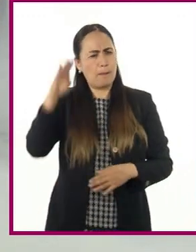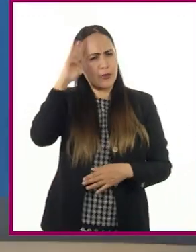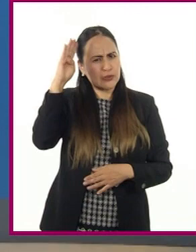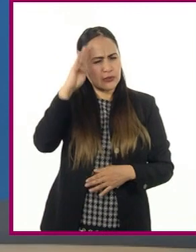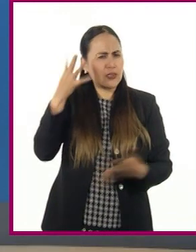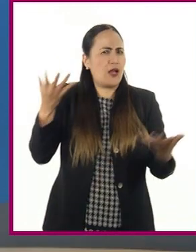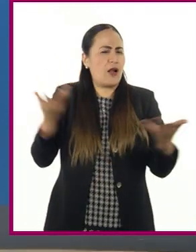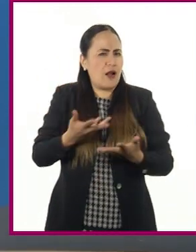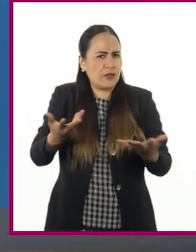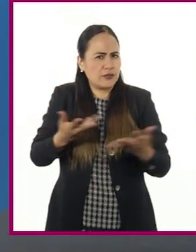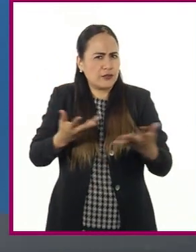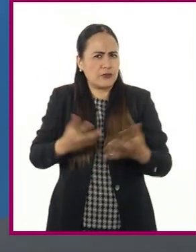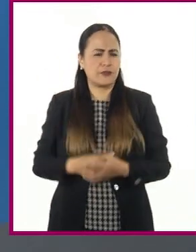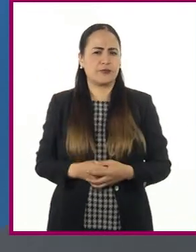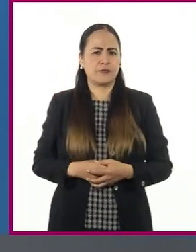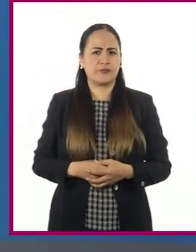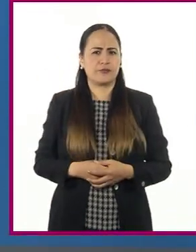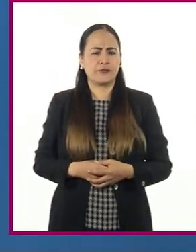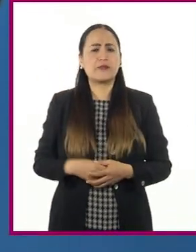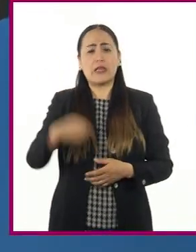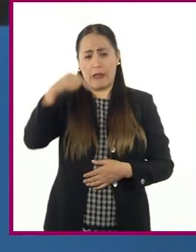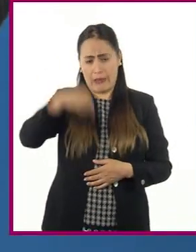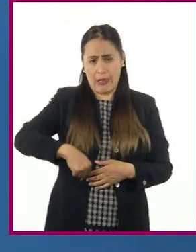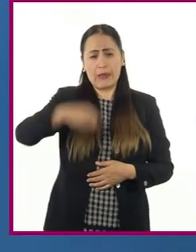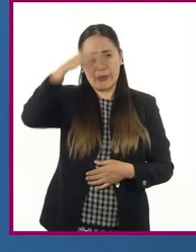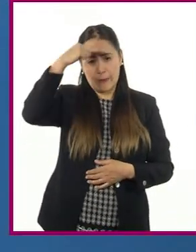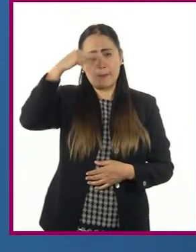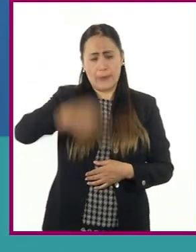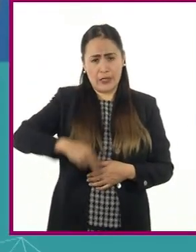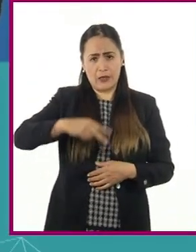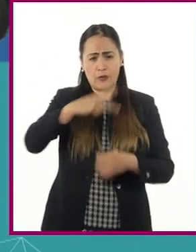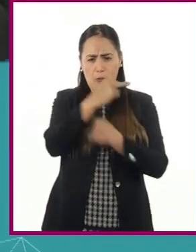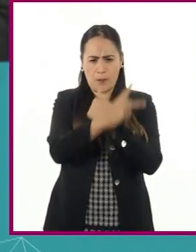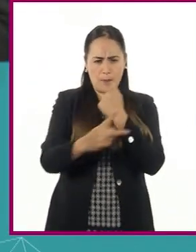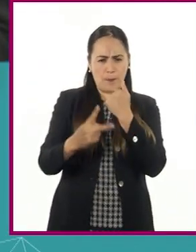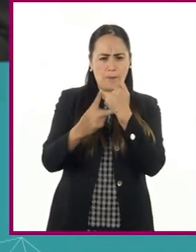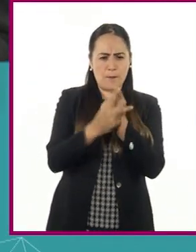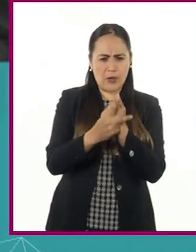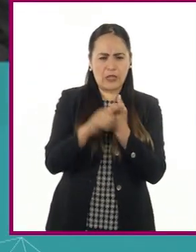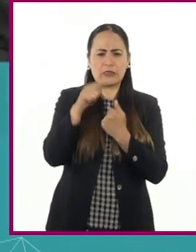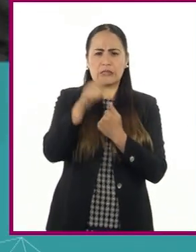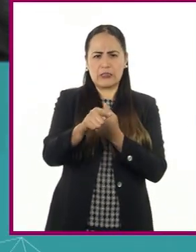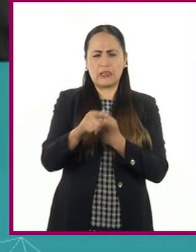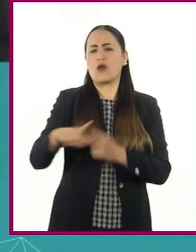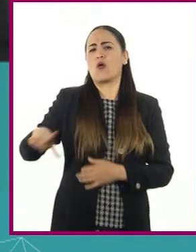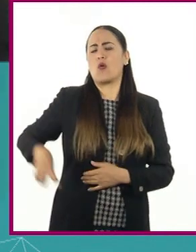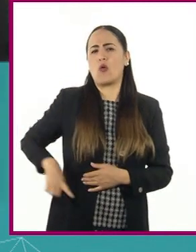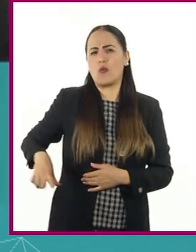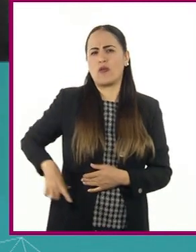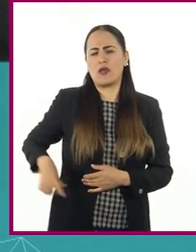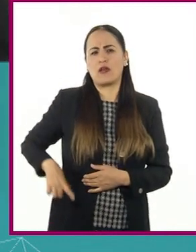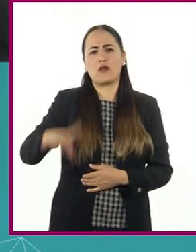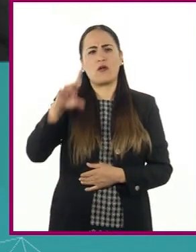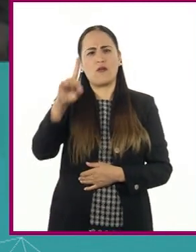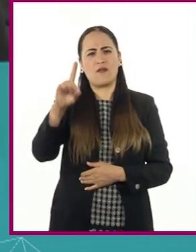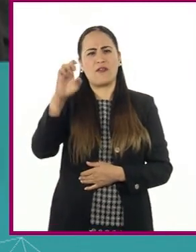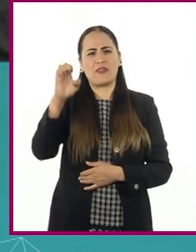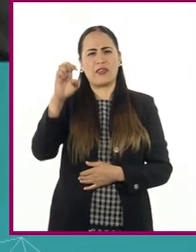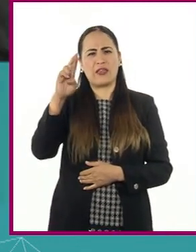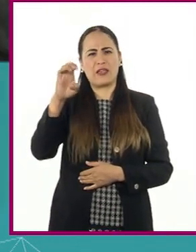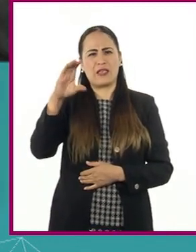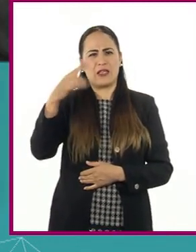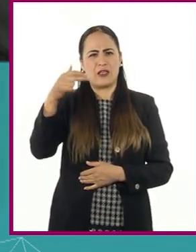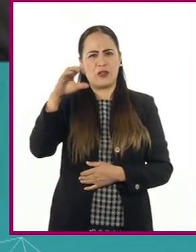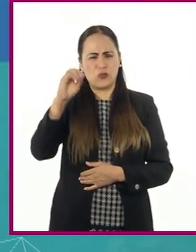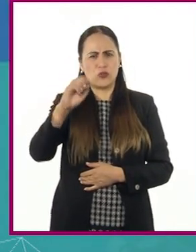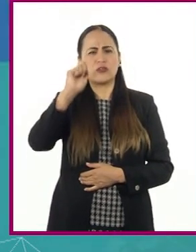conducirnos. Nuestro país se organiza como un Estado de Derecho. Eso significa que tanto